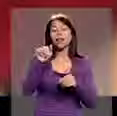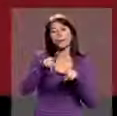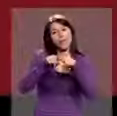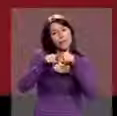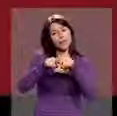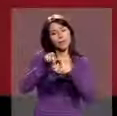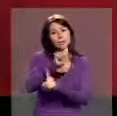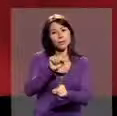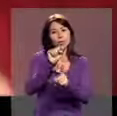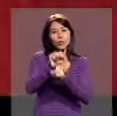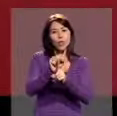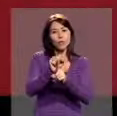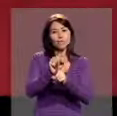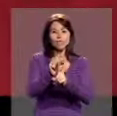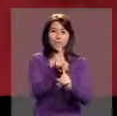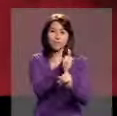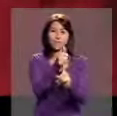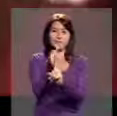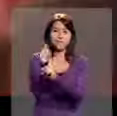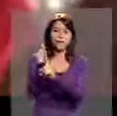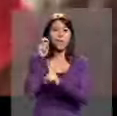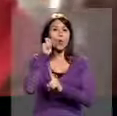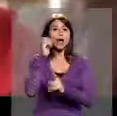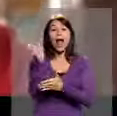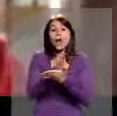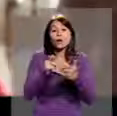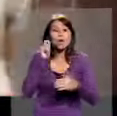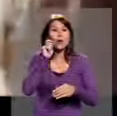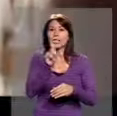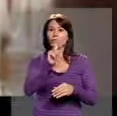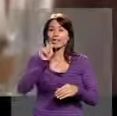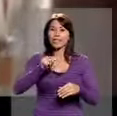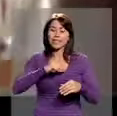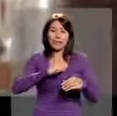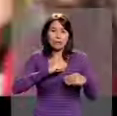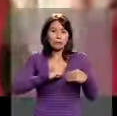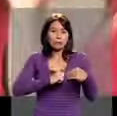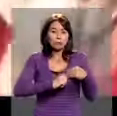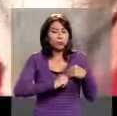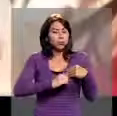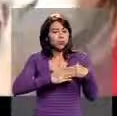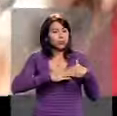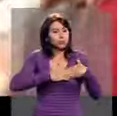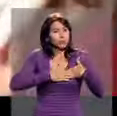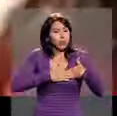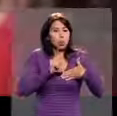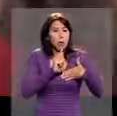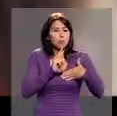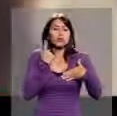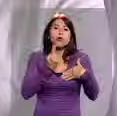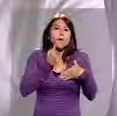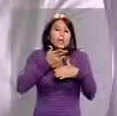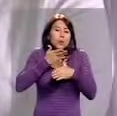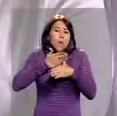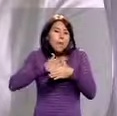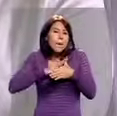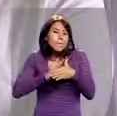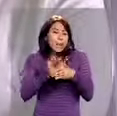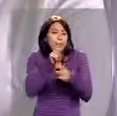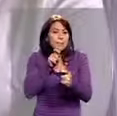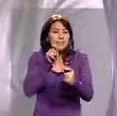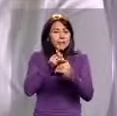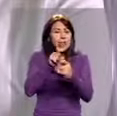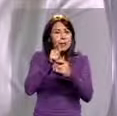del caso individual de cada mujer. Hay mujeres que no necesitan una mastectomía radical, sino que necesitan